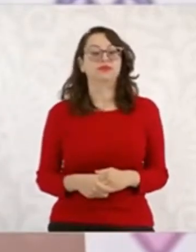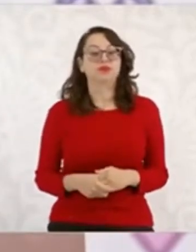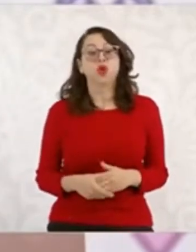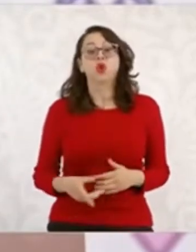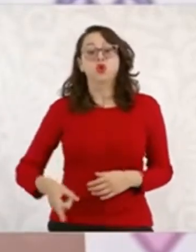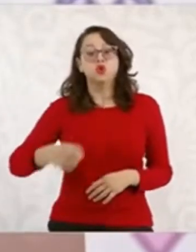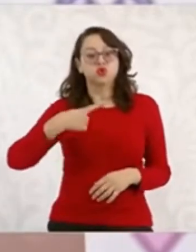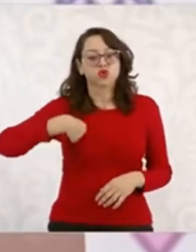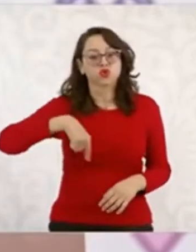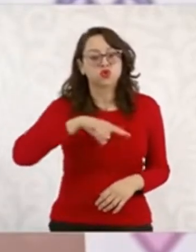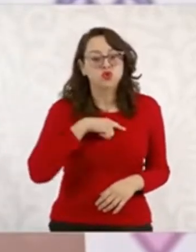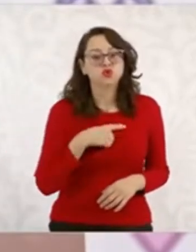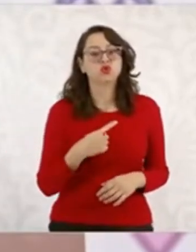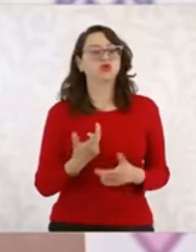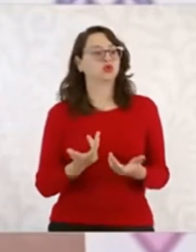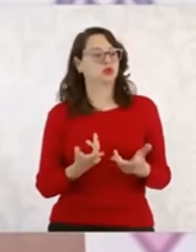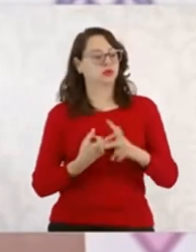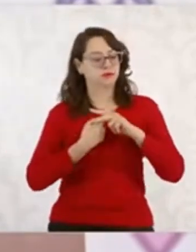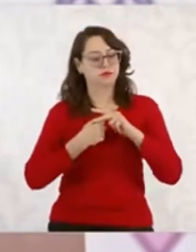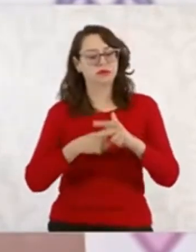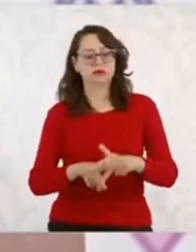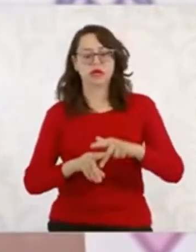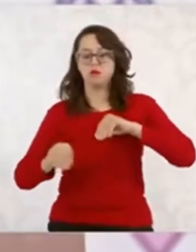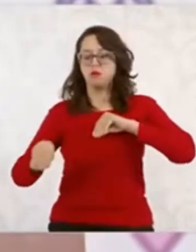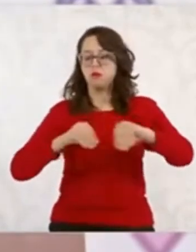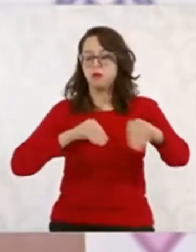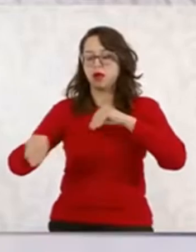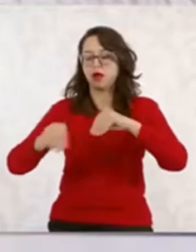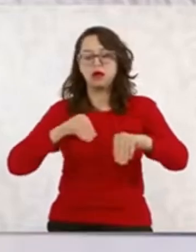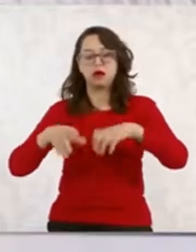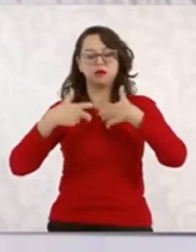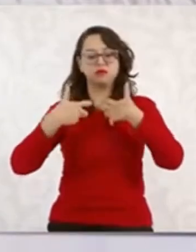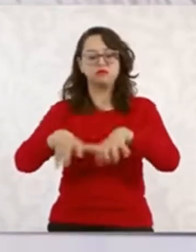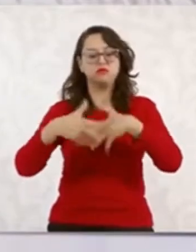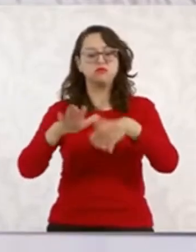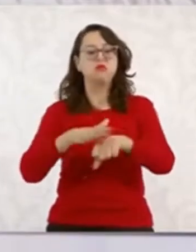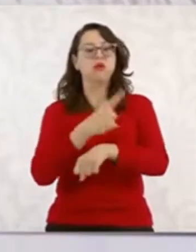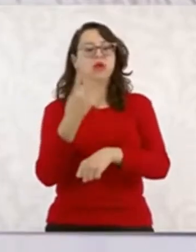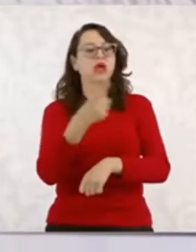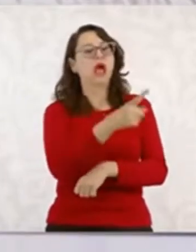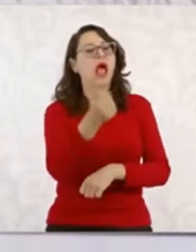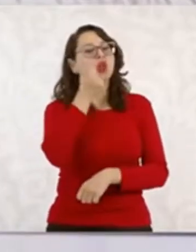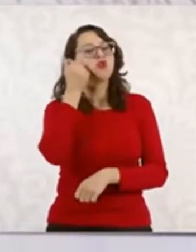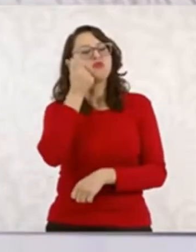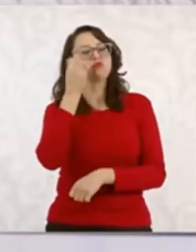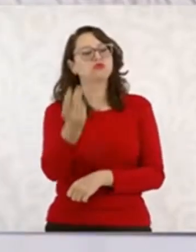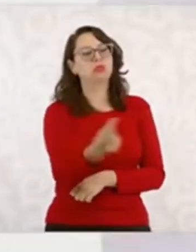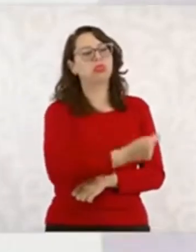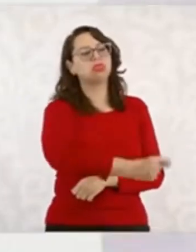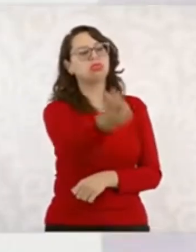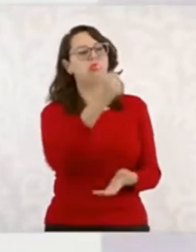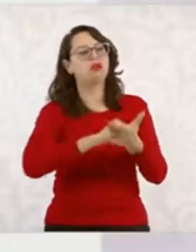movimiento estudiantil en el que participé se llamó el Movimiento de Rechazados.